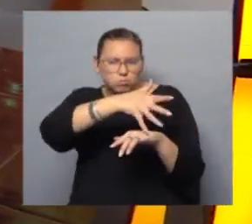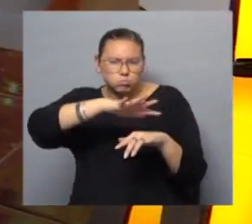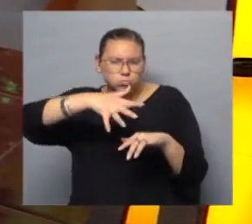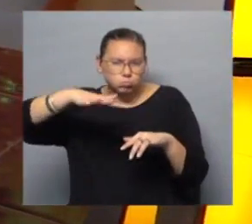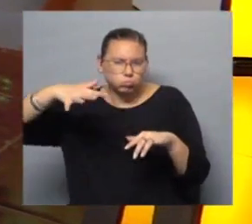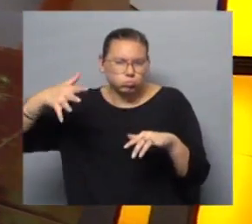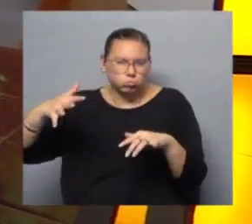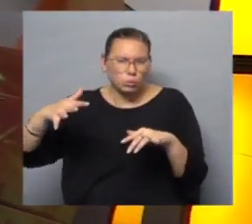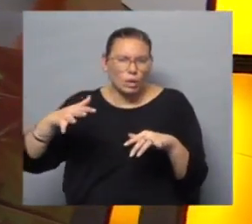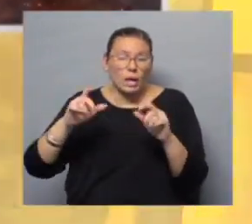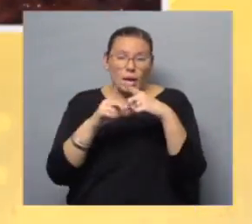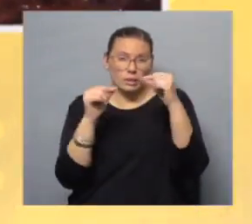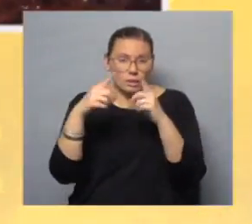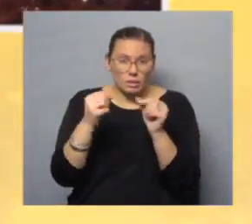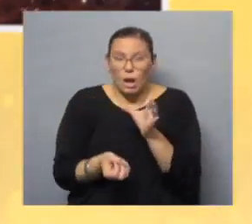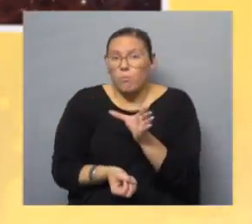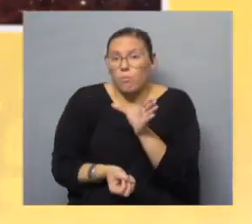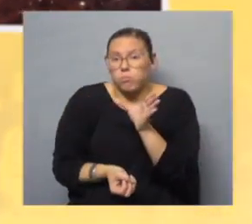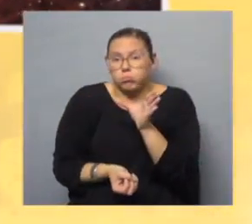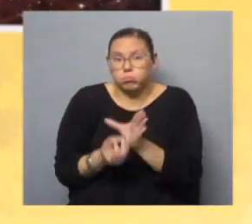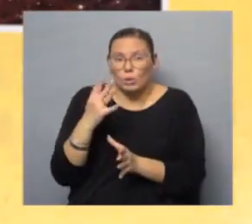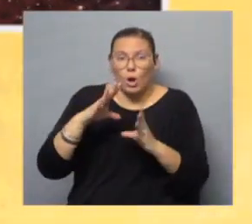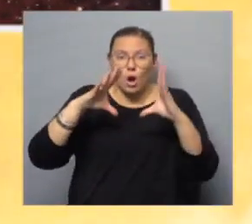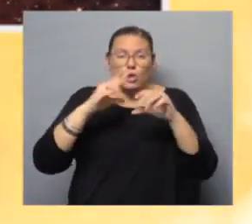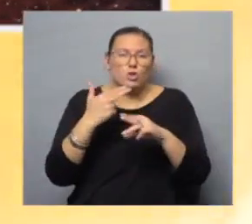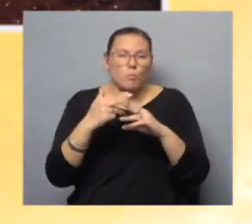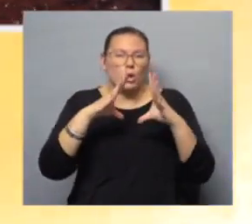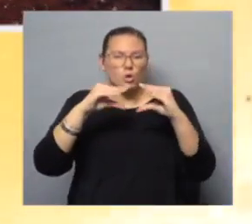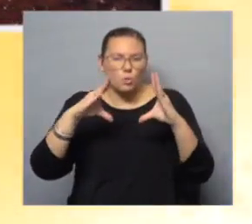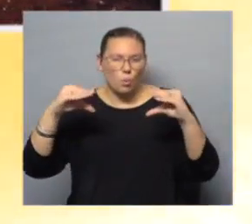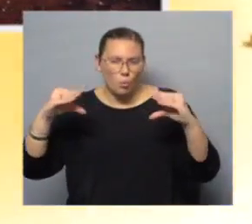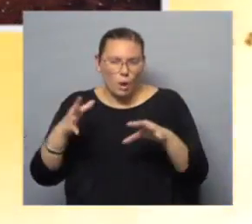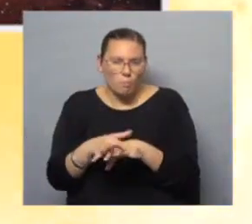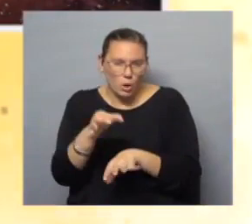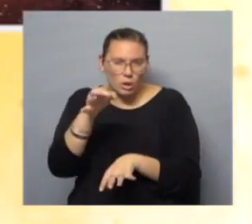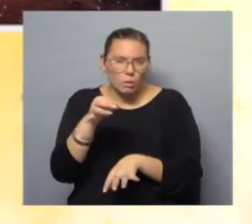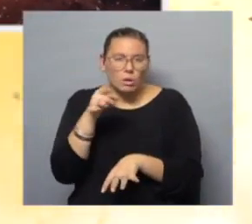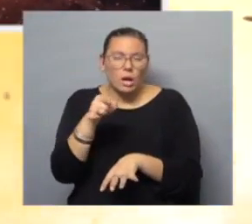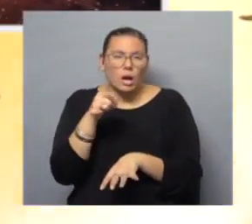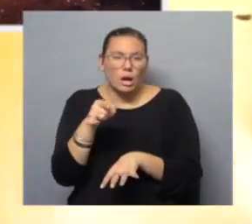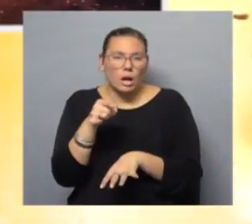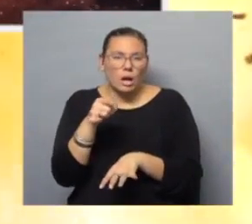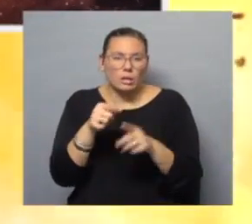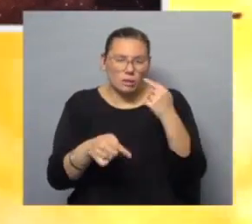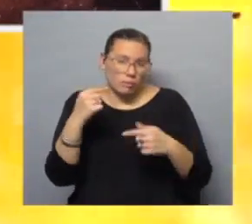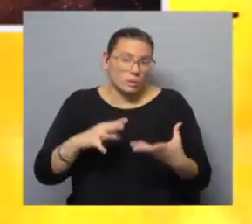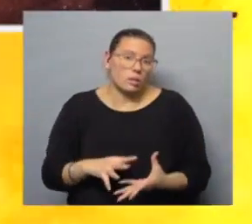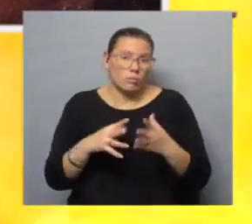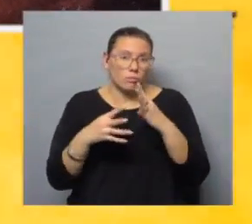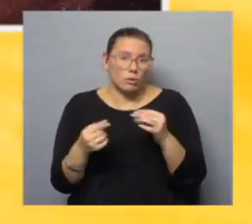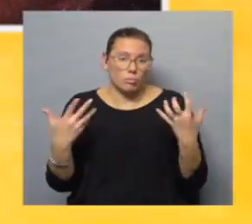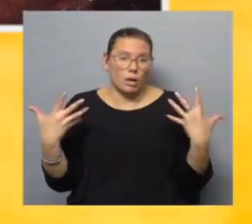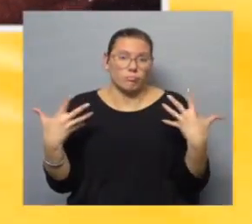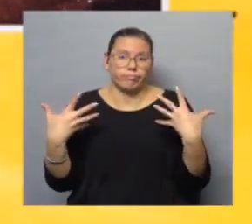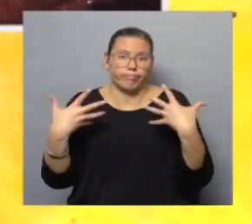estelar. Las estrellas nacen en lo que se llaman nubes moleculares. Esas nubes, por diversos mecanismos, colapsan y